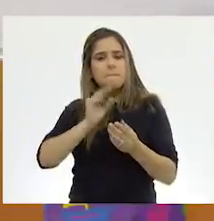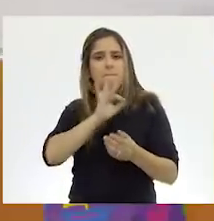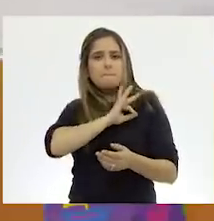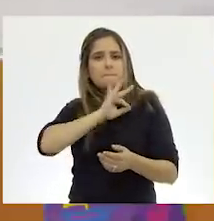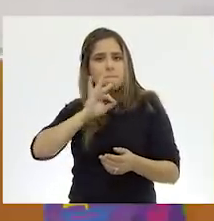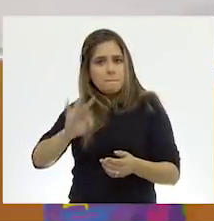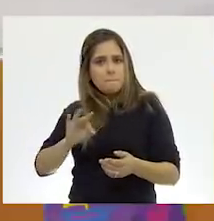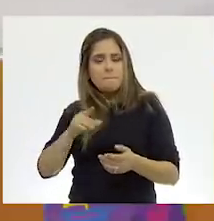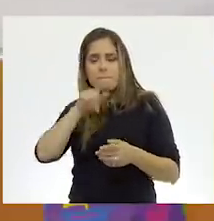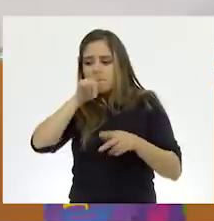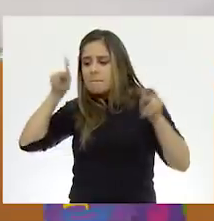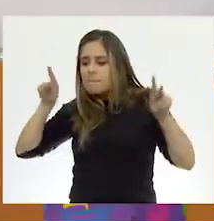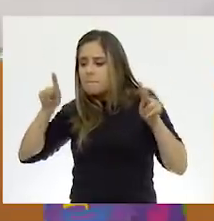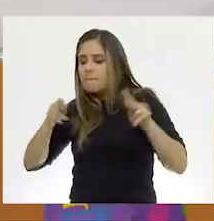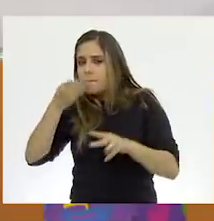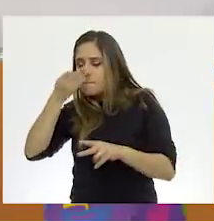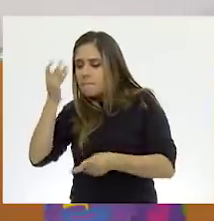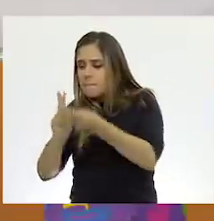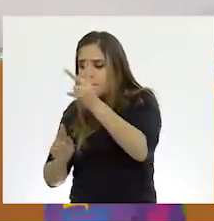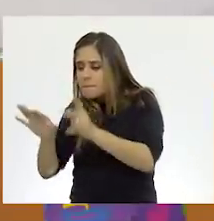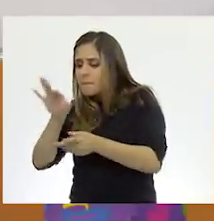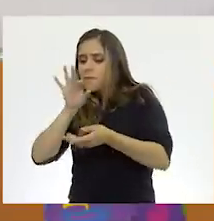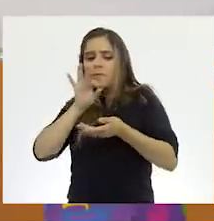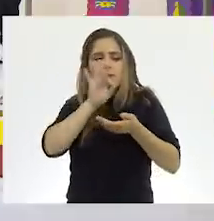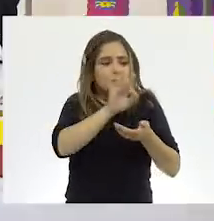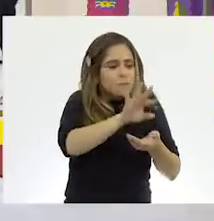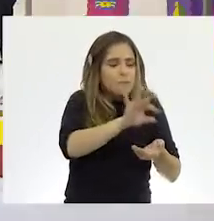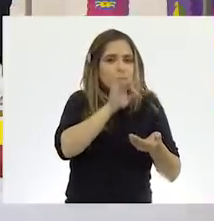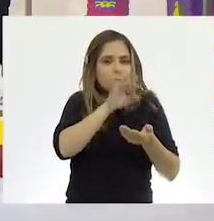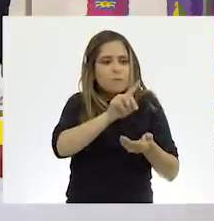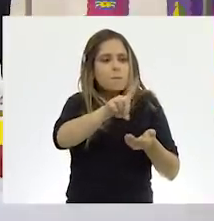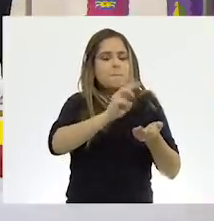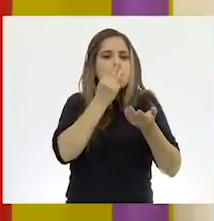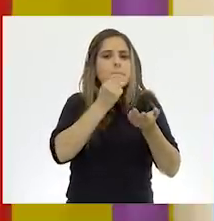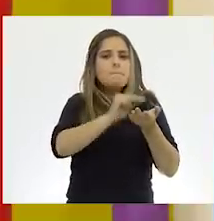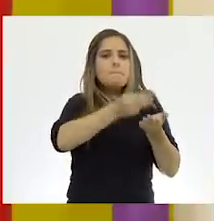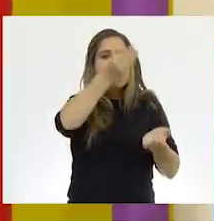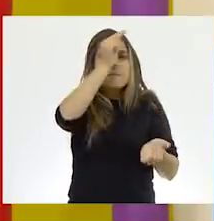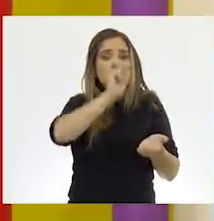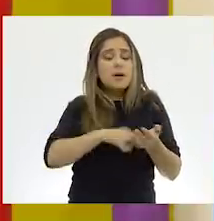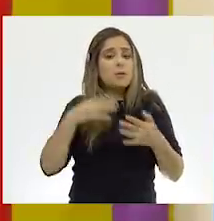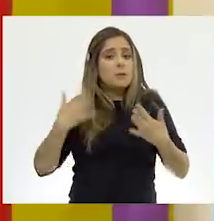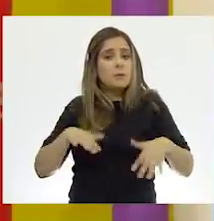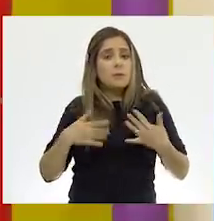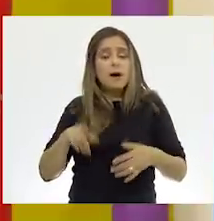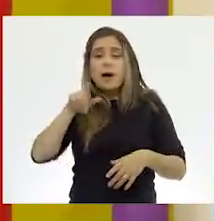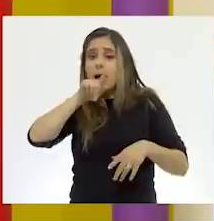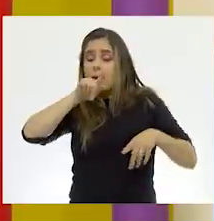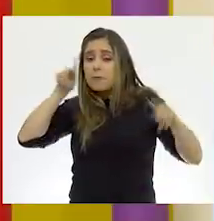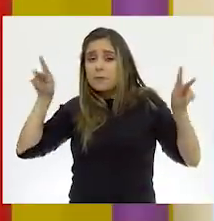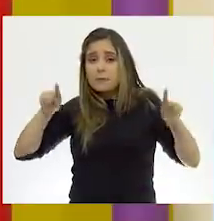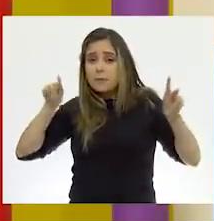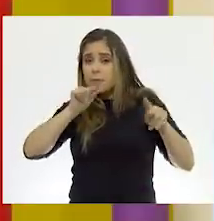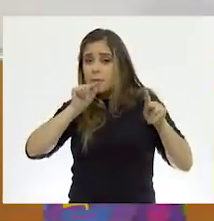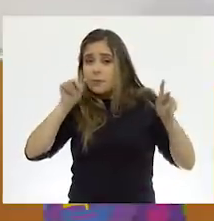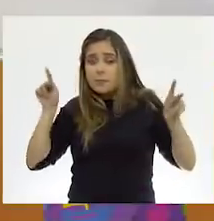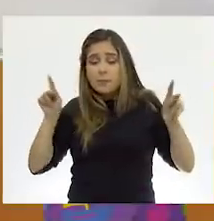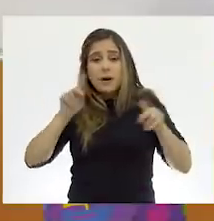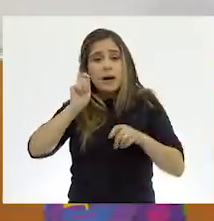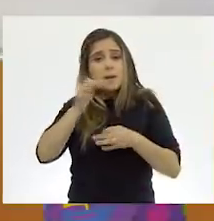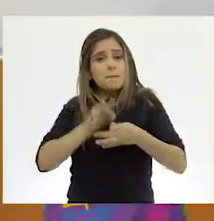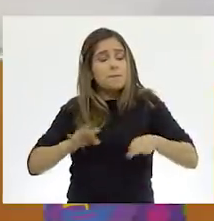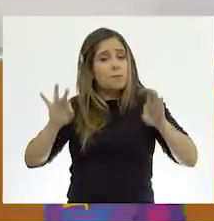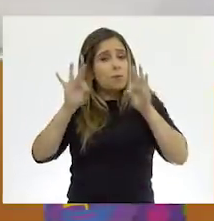allá, podemos buscar hasta más información. Así es, y darnos cuenta también que las abejas son muy, muy importantes. Exacto.